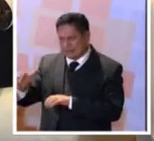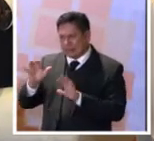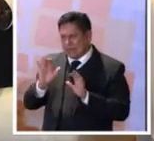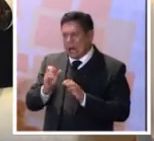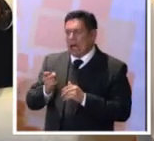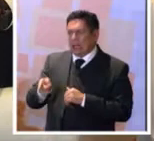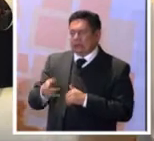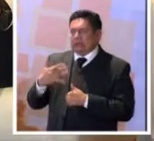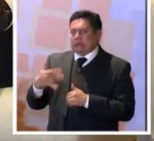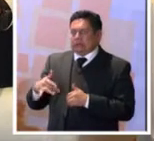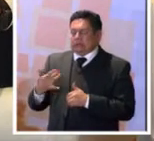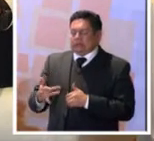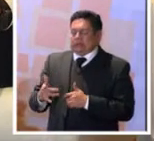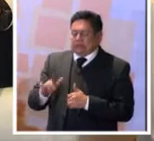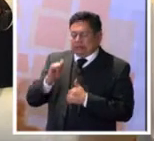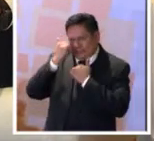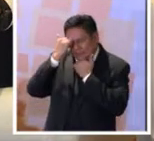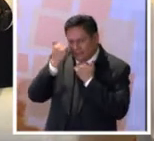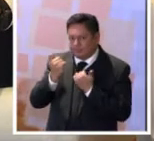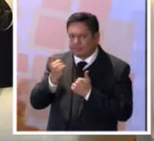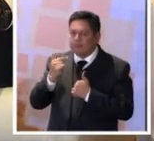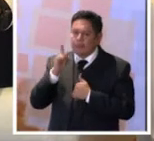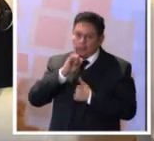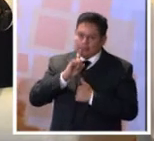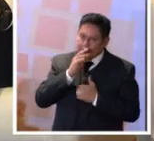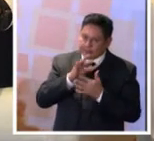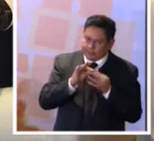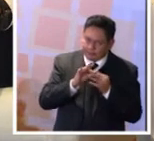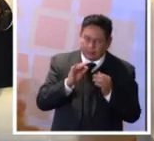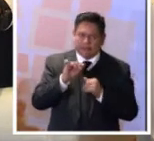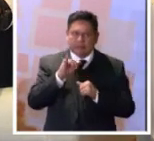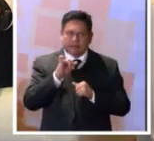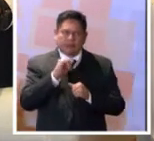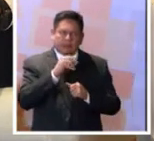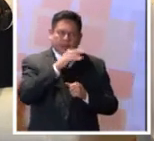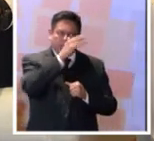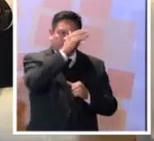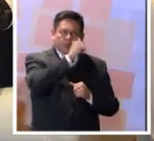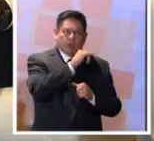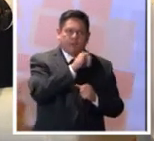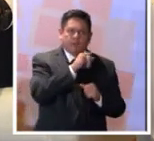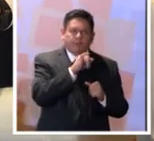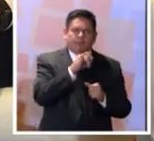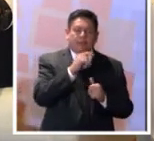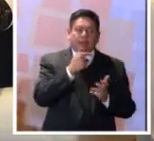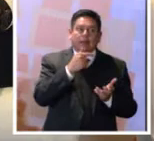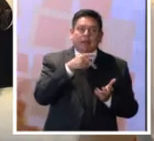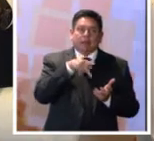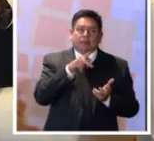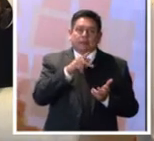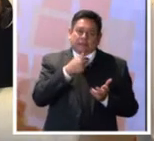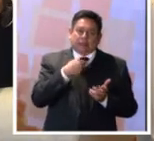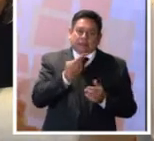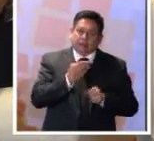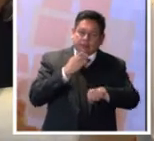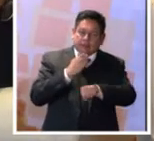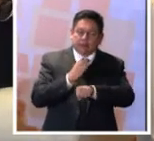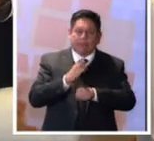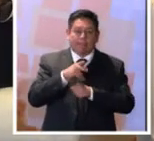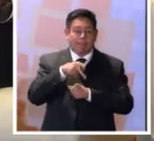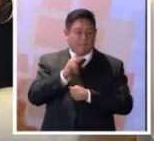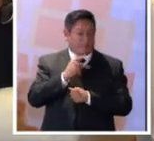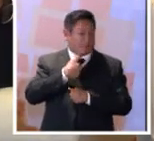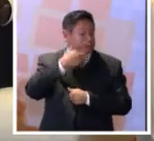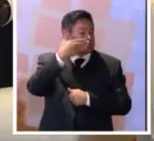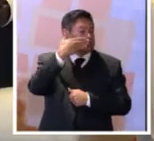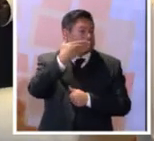una interpretación finalista y sustantiva, estoy de acuerdo. Pero sé también que el tema es tan complejo que necesitaríamos tener un